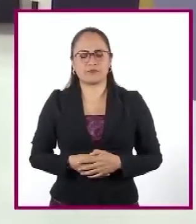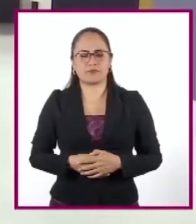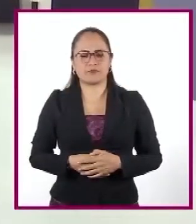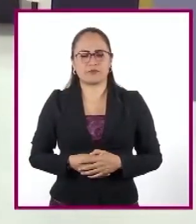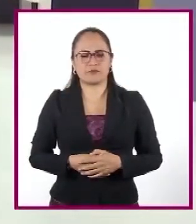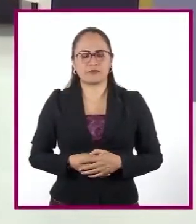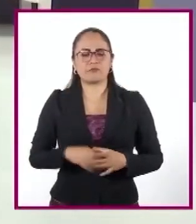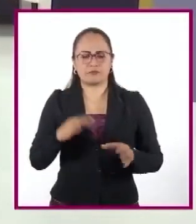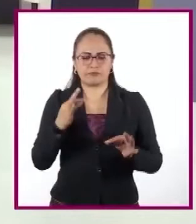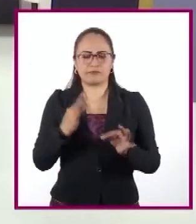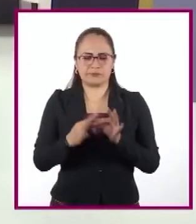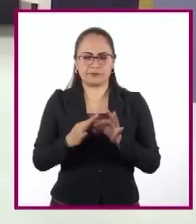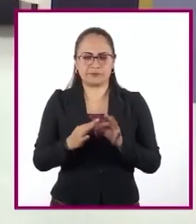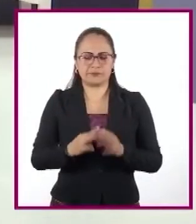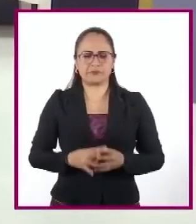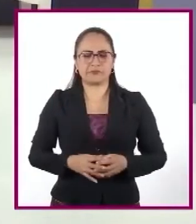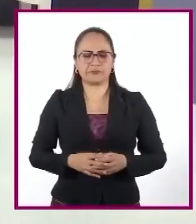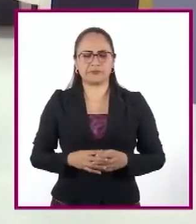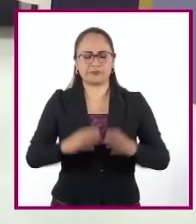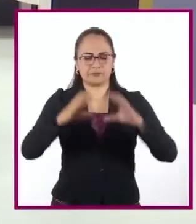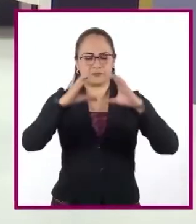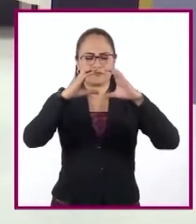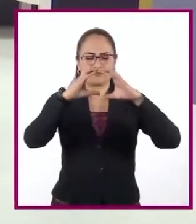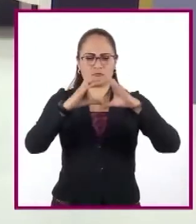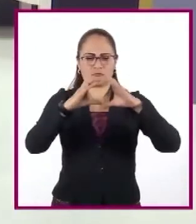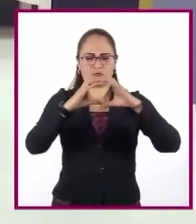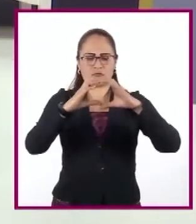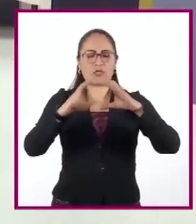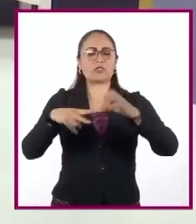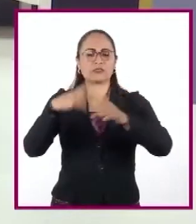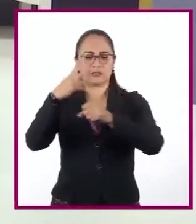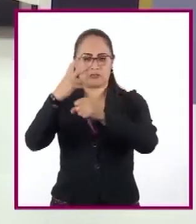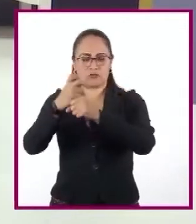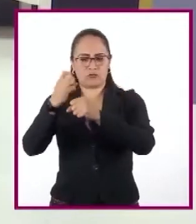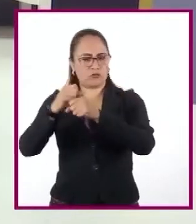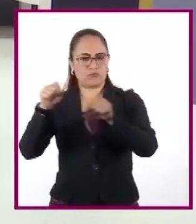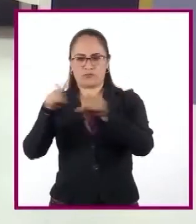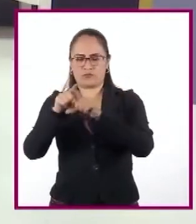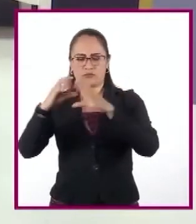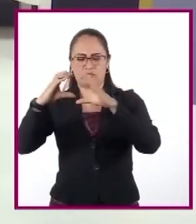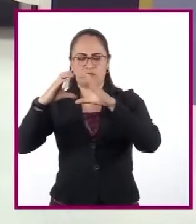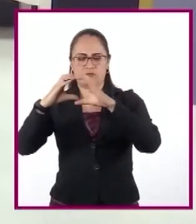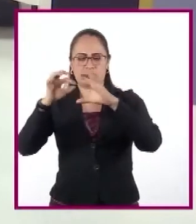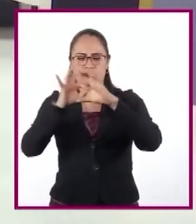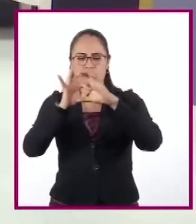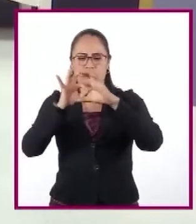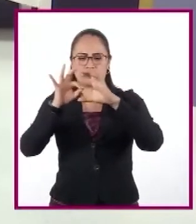¿Listo? Tomamos la circunferencia del segundo, maestra.